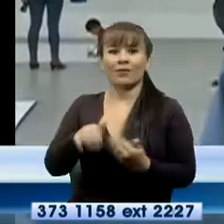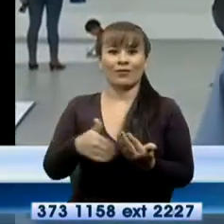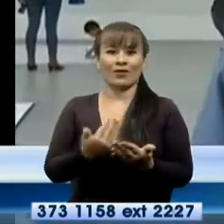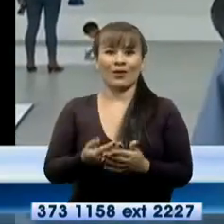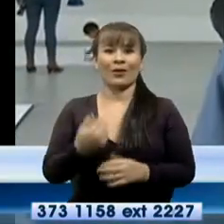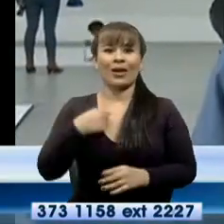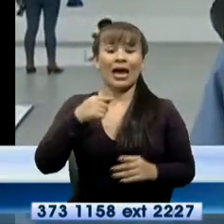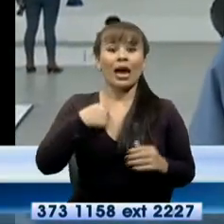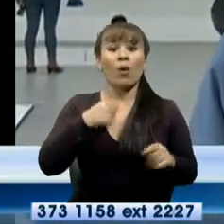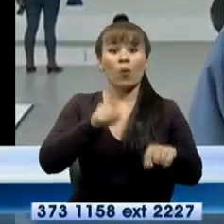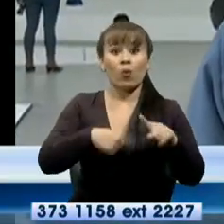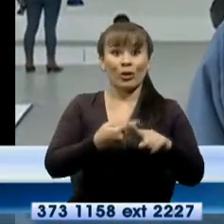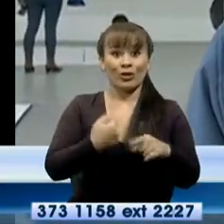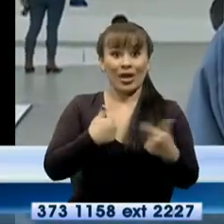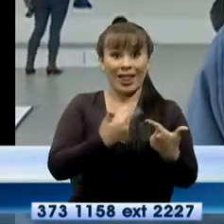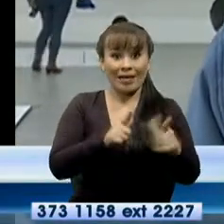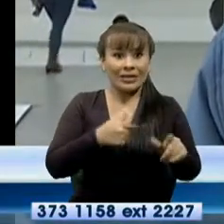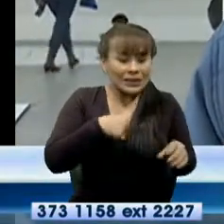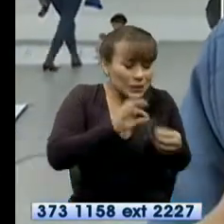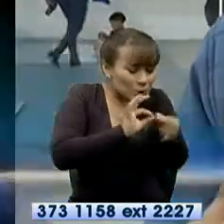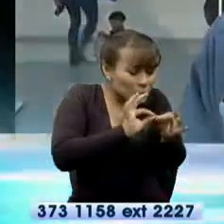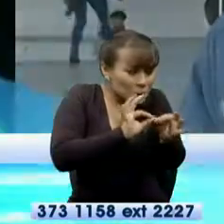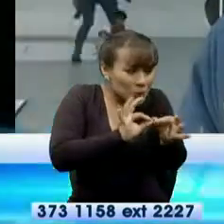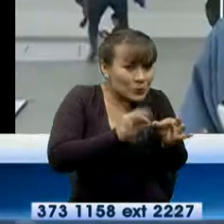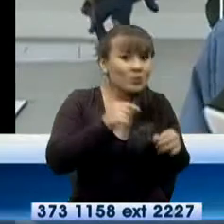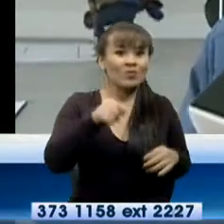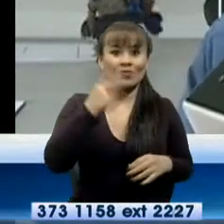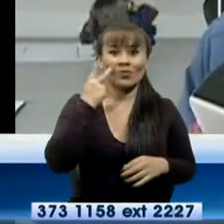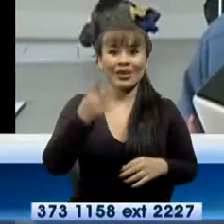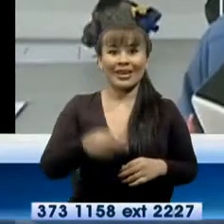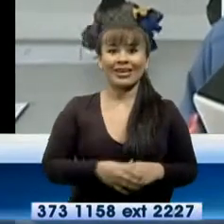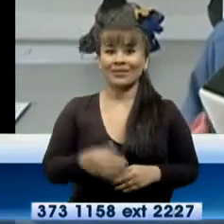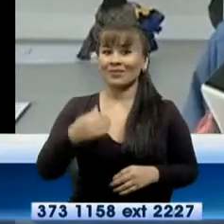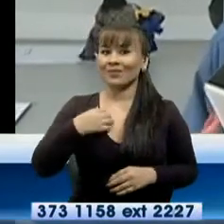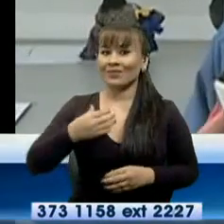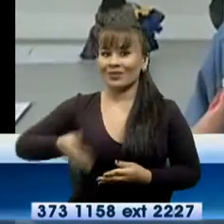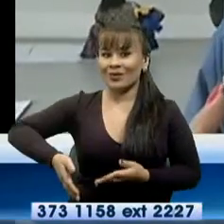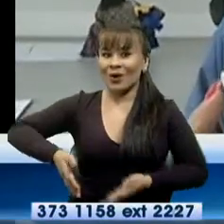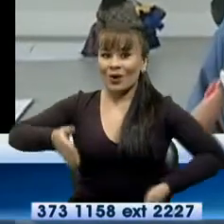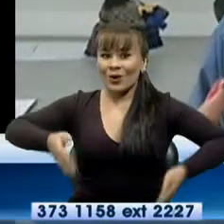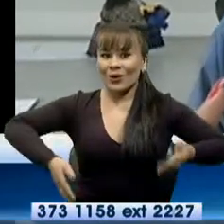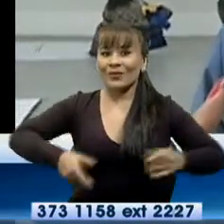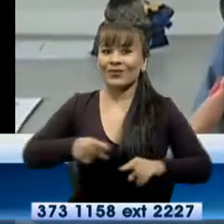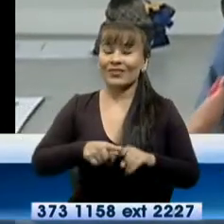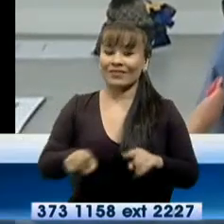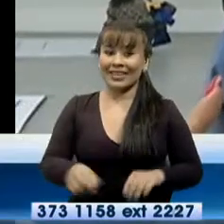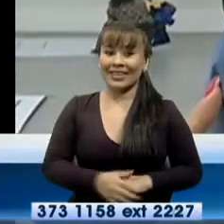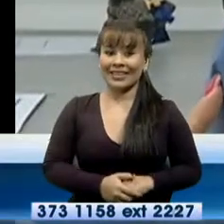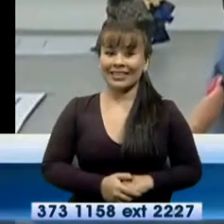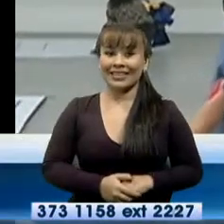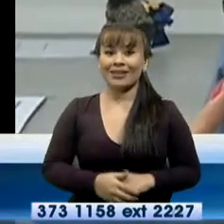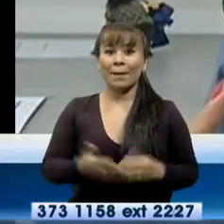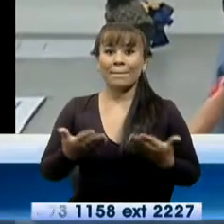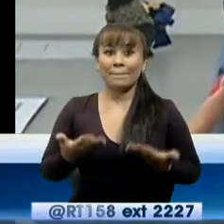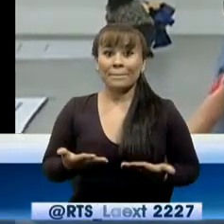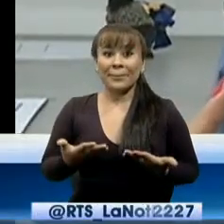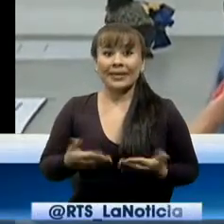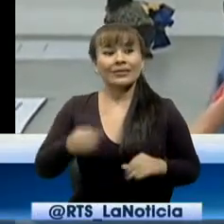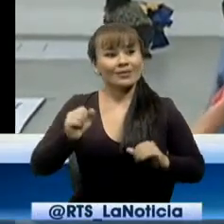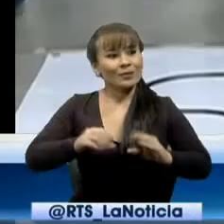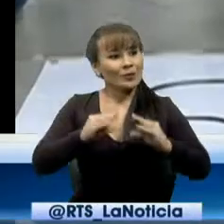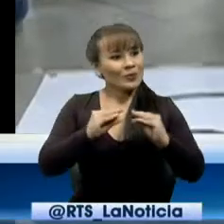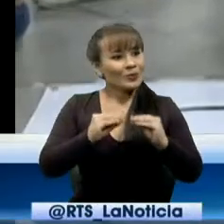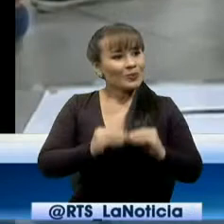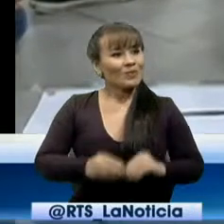solo en mis ratos libres. Y pues las características de este es un robot tipo diferencial, se ha tratado de optimizar el peso lo que más se ha